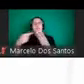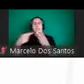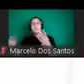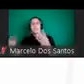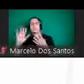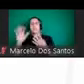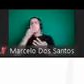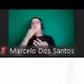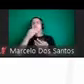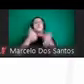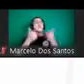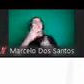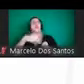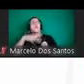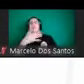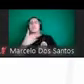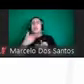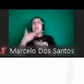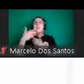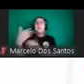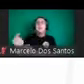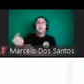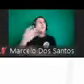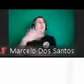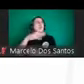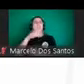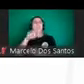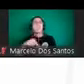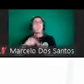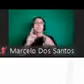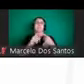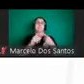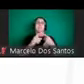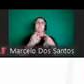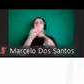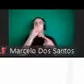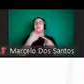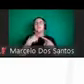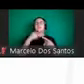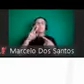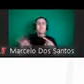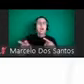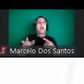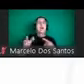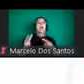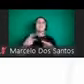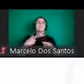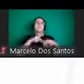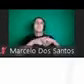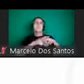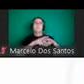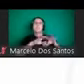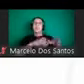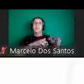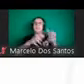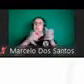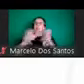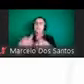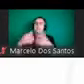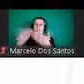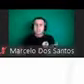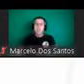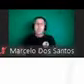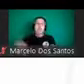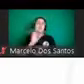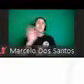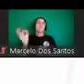apoyo, que pueden ser procedimientos, rutinas, herramientas, equipamientos, que son fuentes que proporcionan apoyo, ¿verdad? Todo